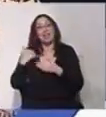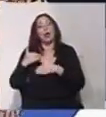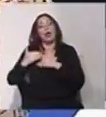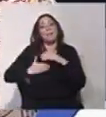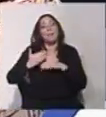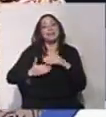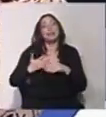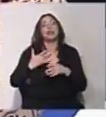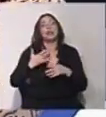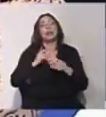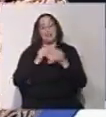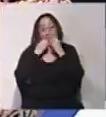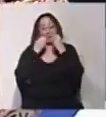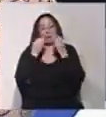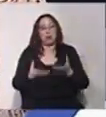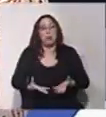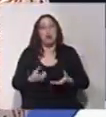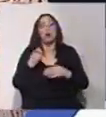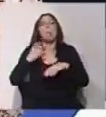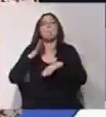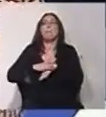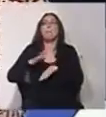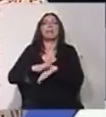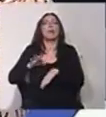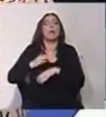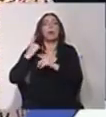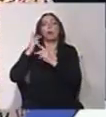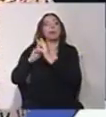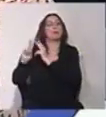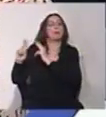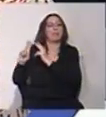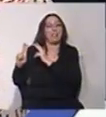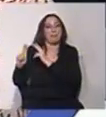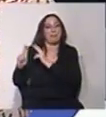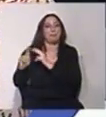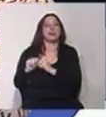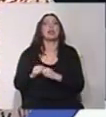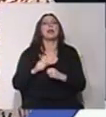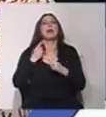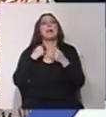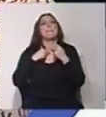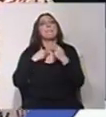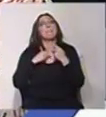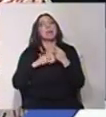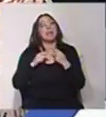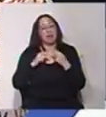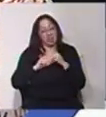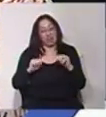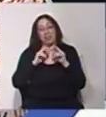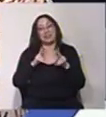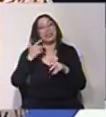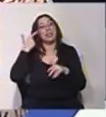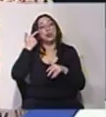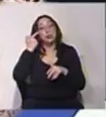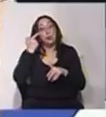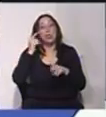de recuperación y que fue un momento en la vida, ¿no? Fue un episodio. Claro. Entonces uno podría decir que el suicidio y todo lo que tiene que ver